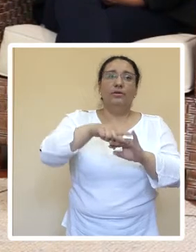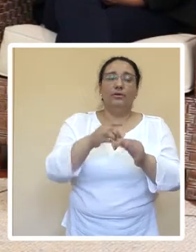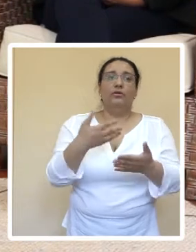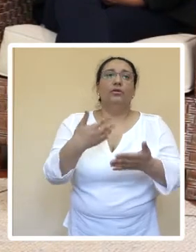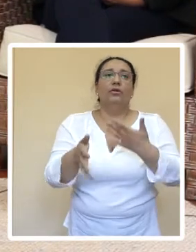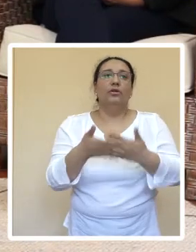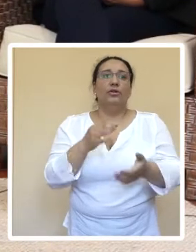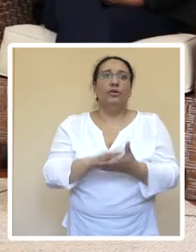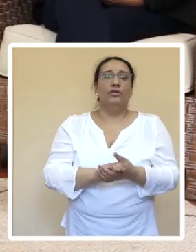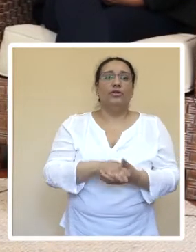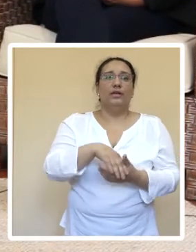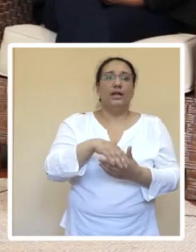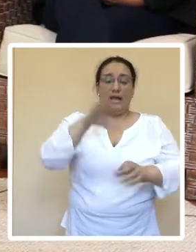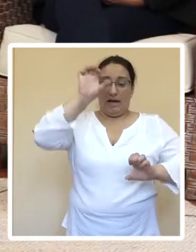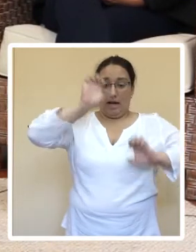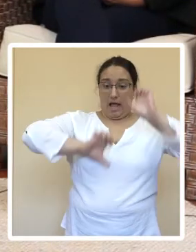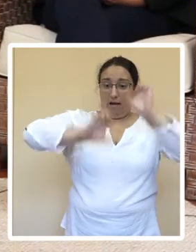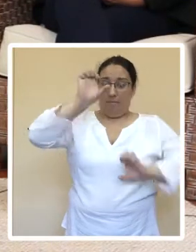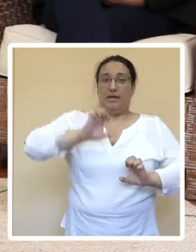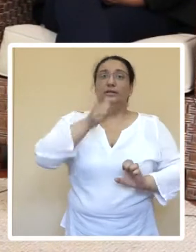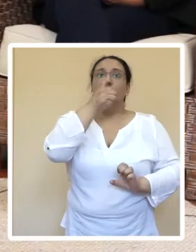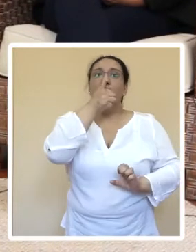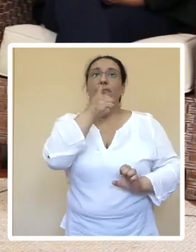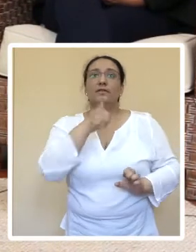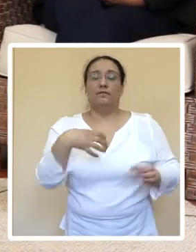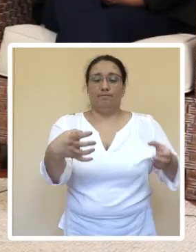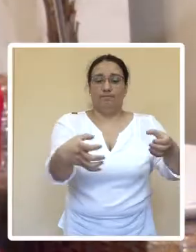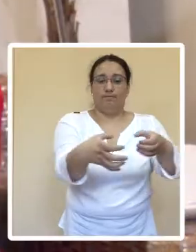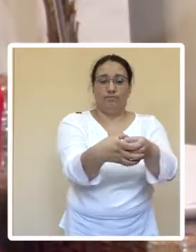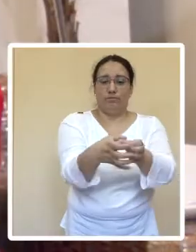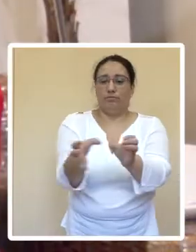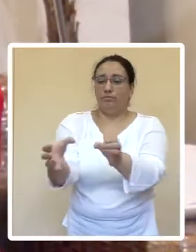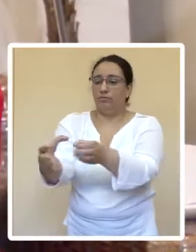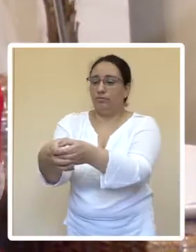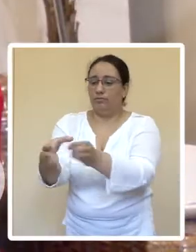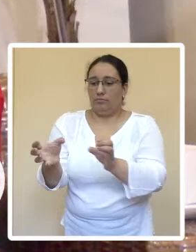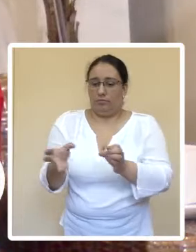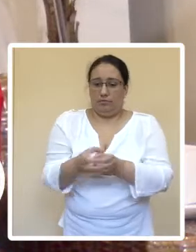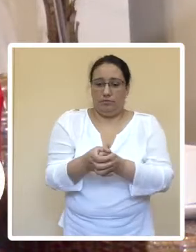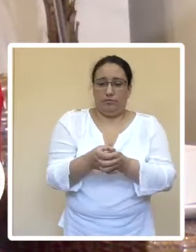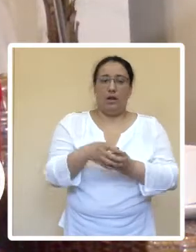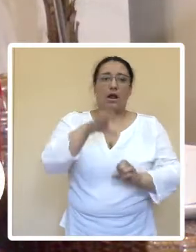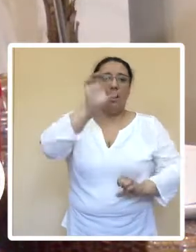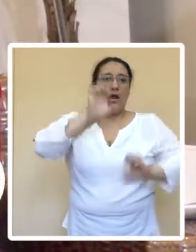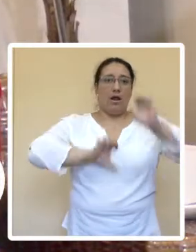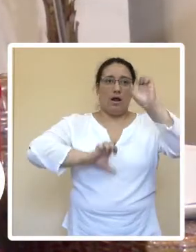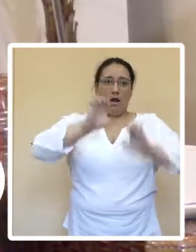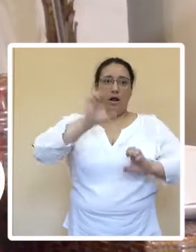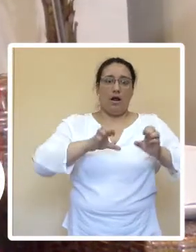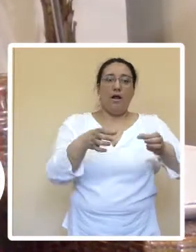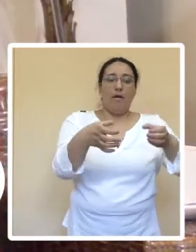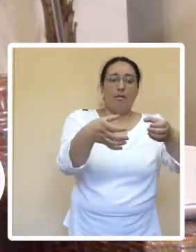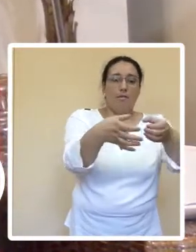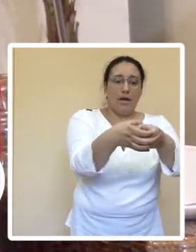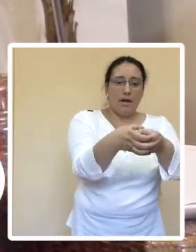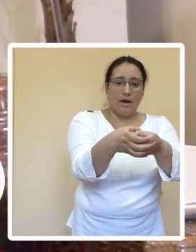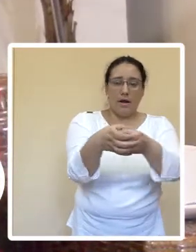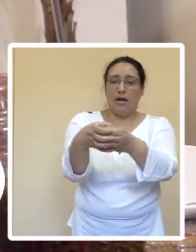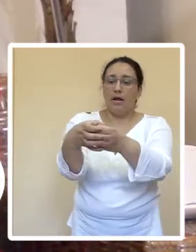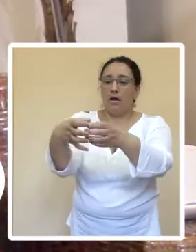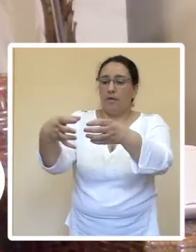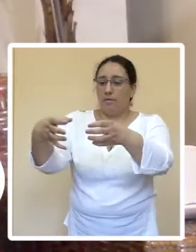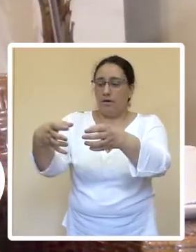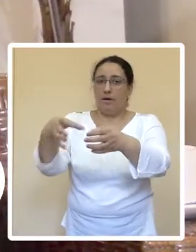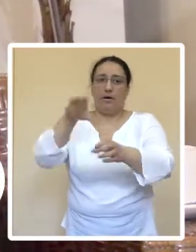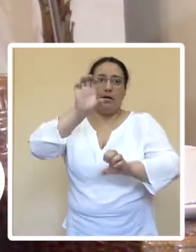parte del mundo privado está conformado por pequeños emprendedores, por la pequeña y mediana